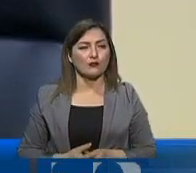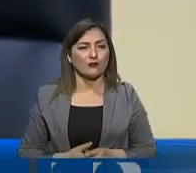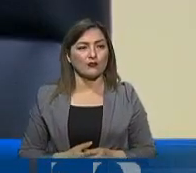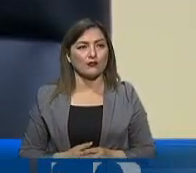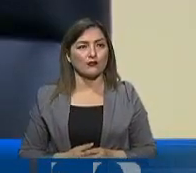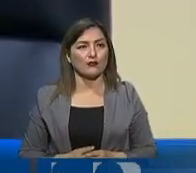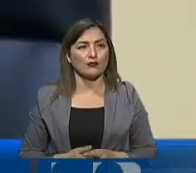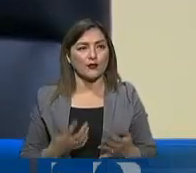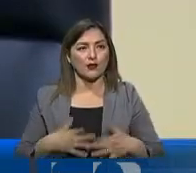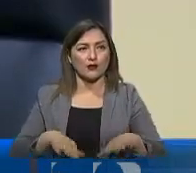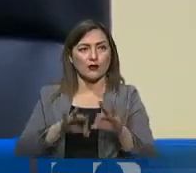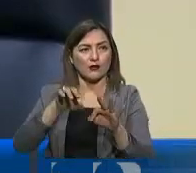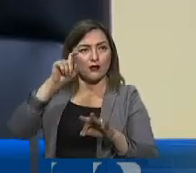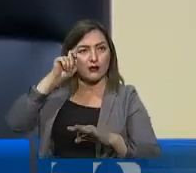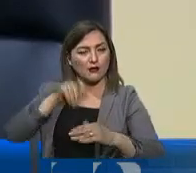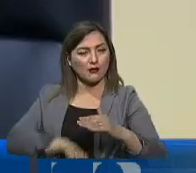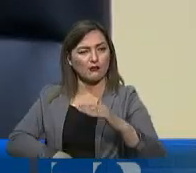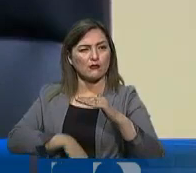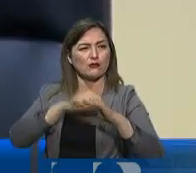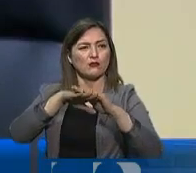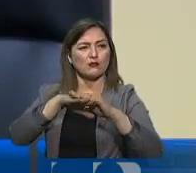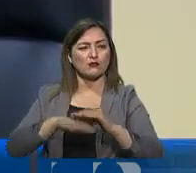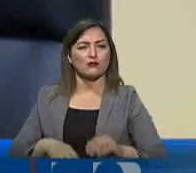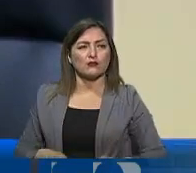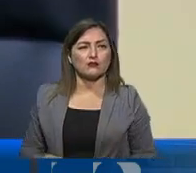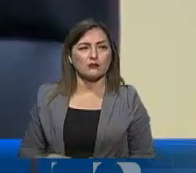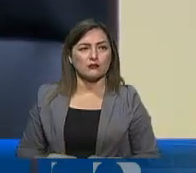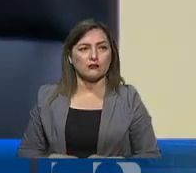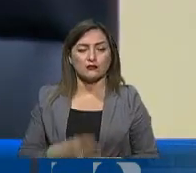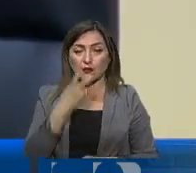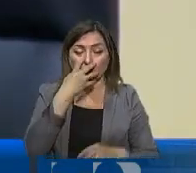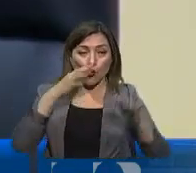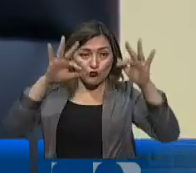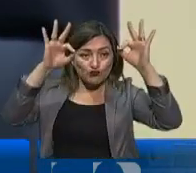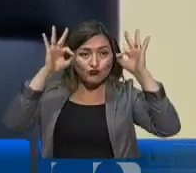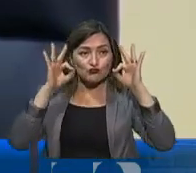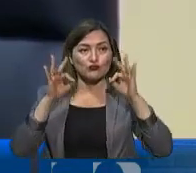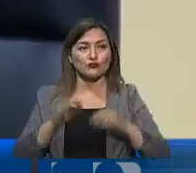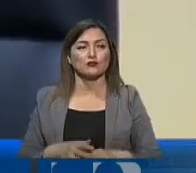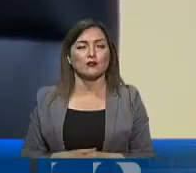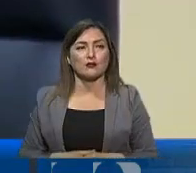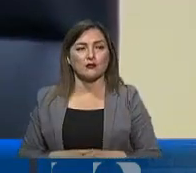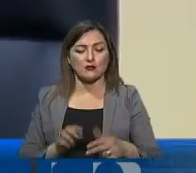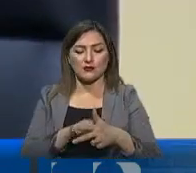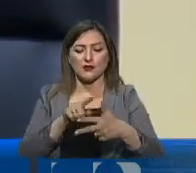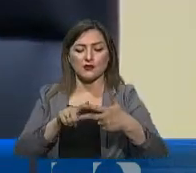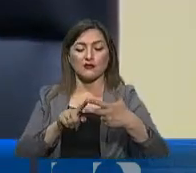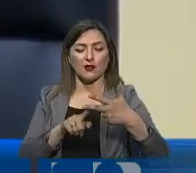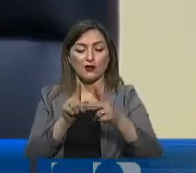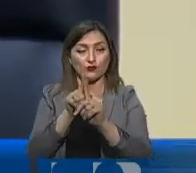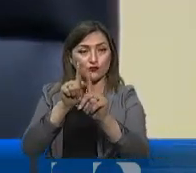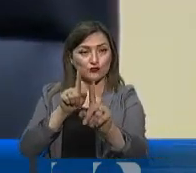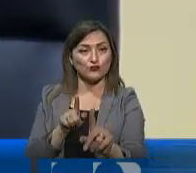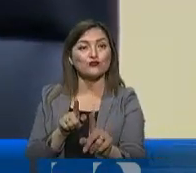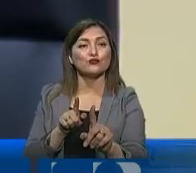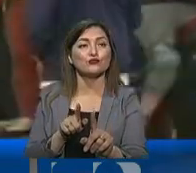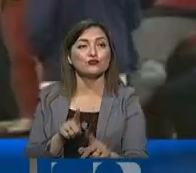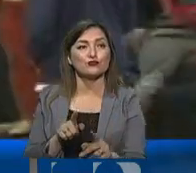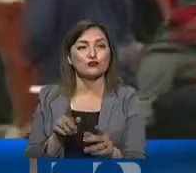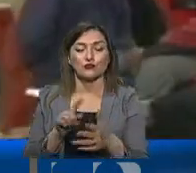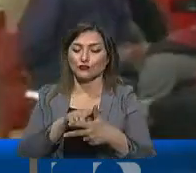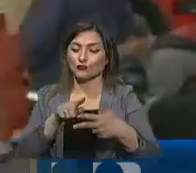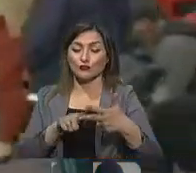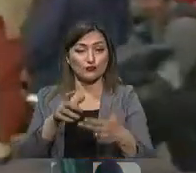con los foros y hacernos cumplir mantener las mascarillas y sobre todo mantener las distancias las medidas de higiene